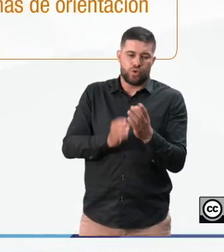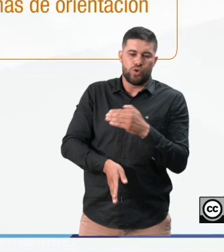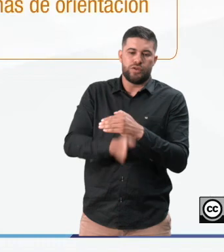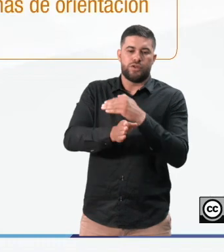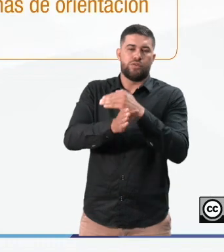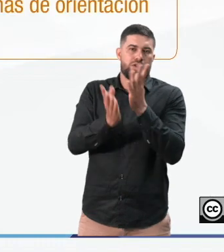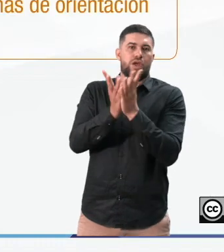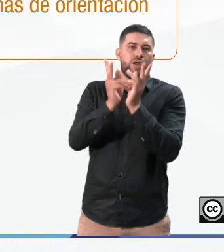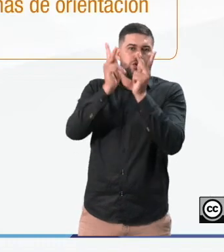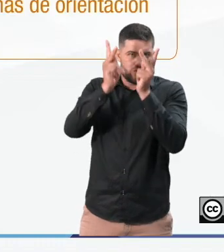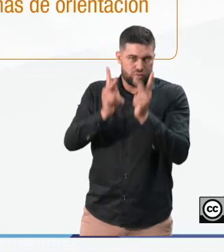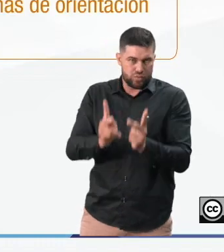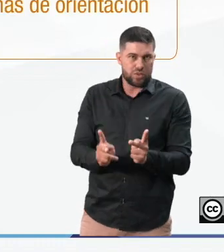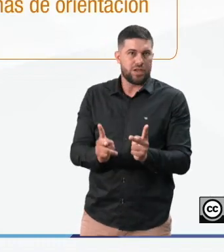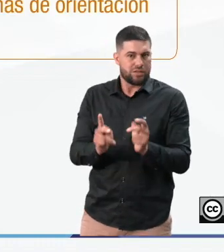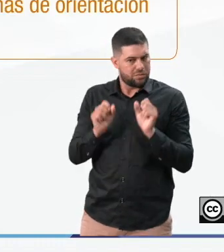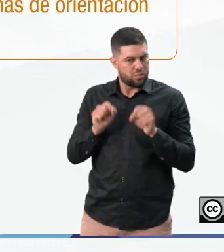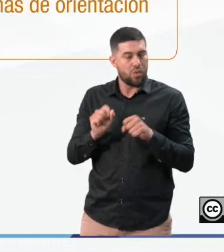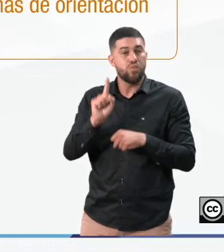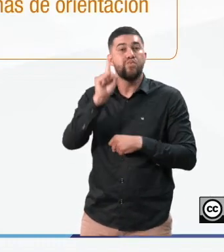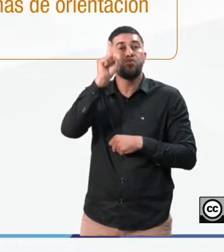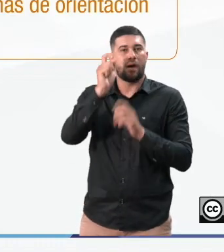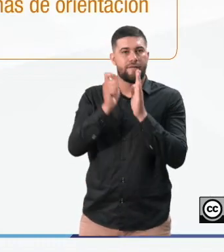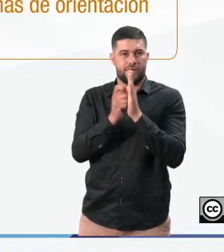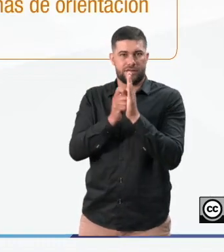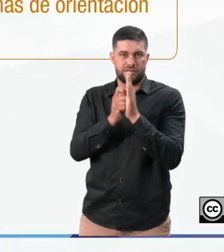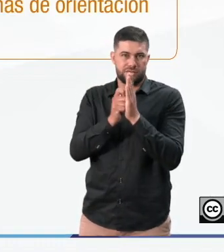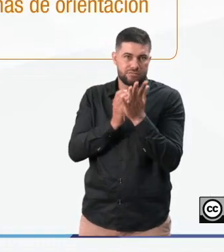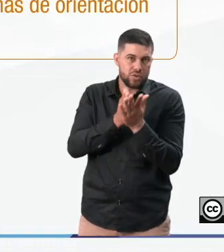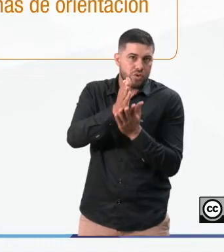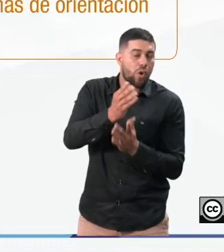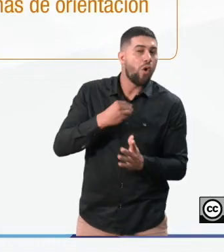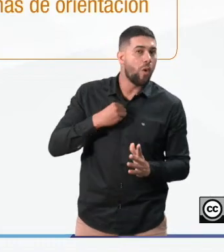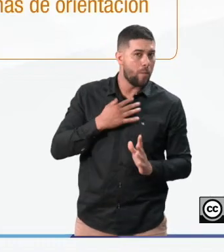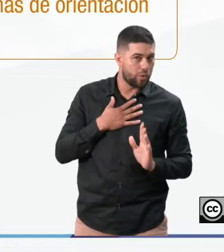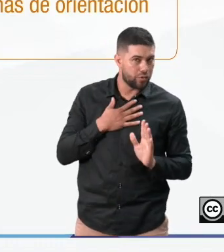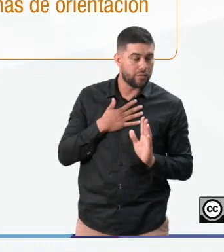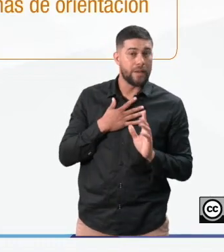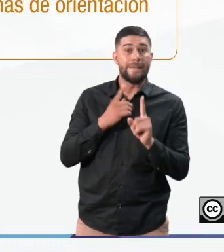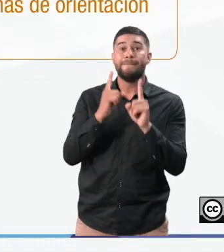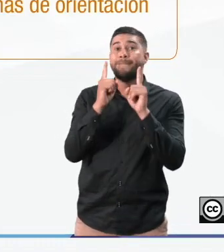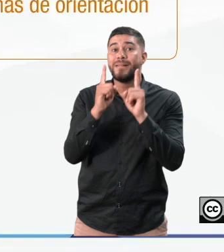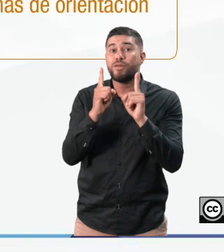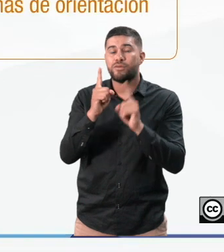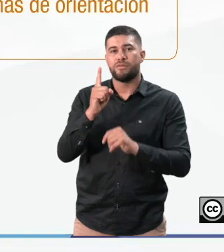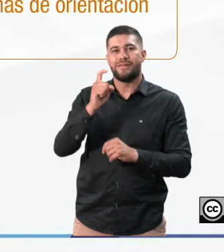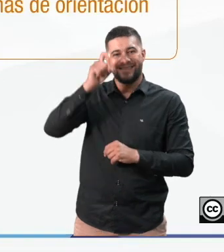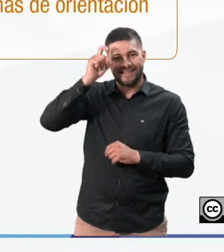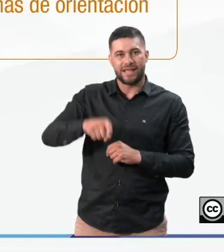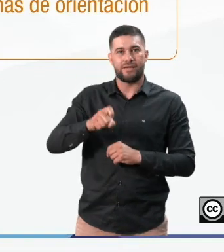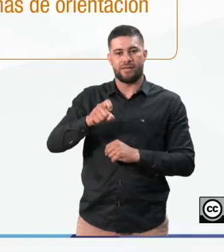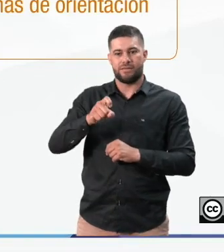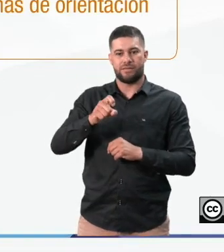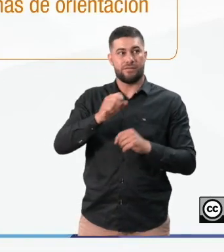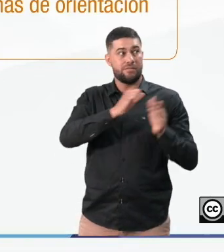tener aprobado el 70% de sus créditos académicos en su plan de estudio.